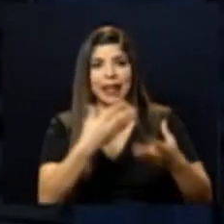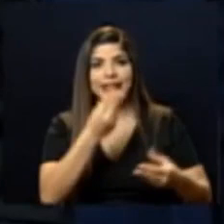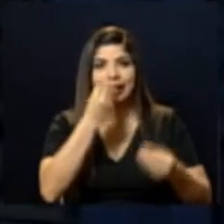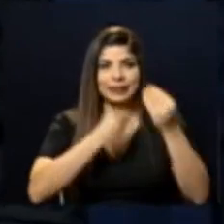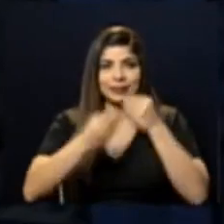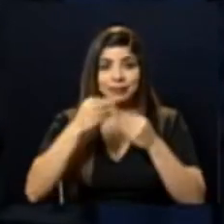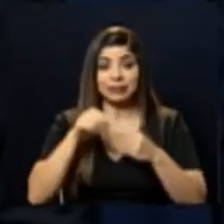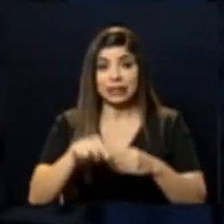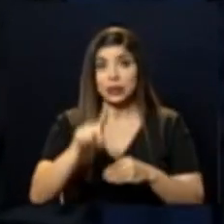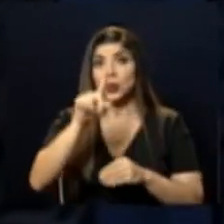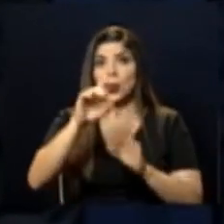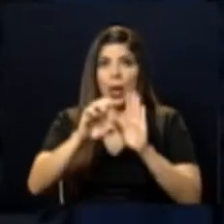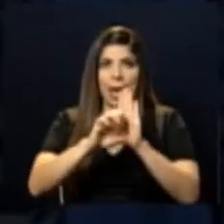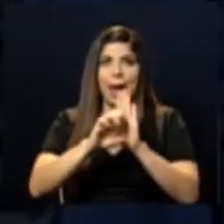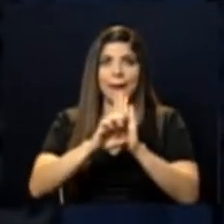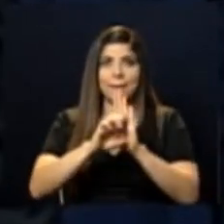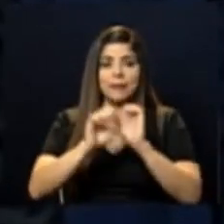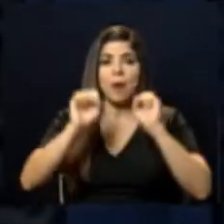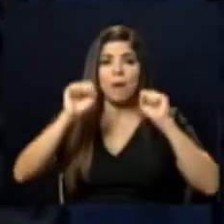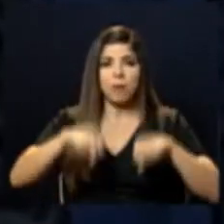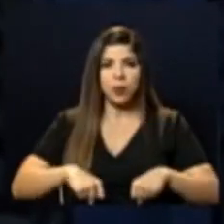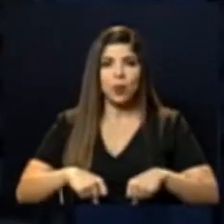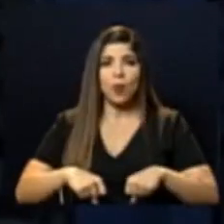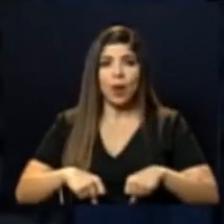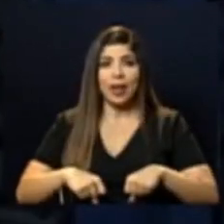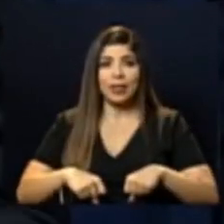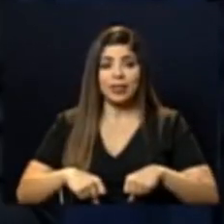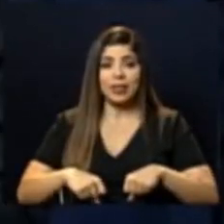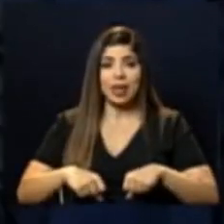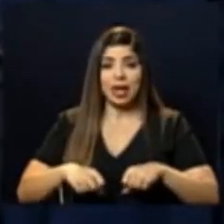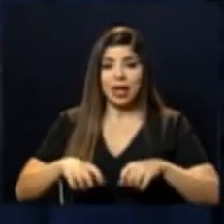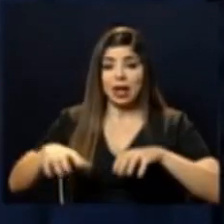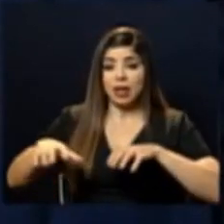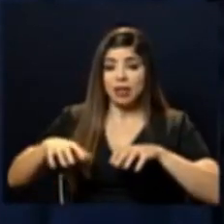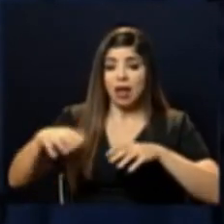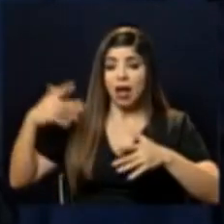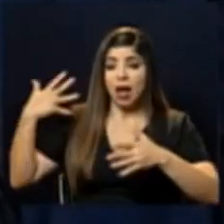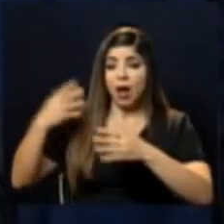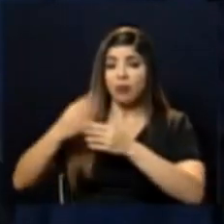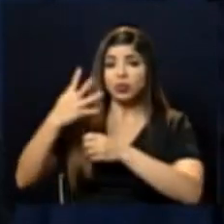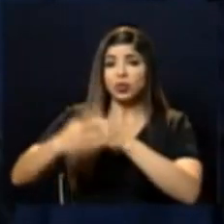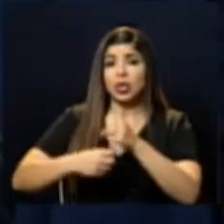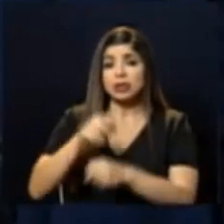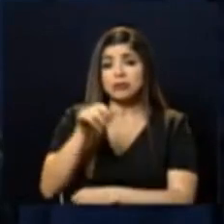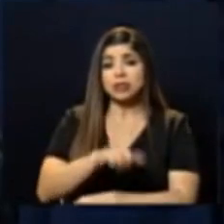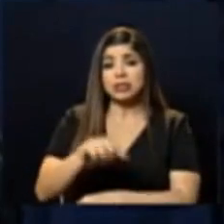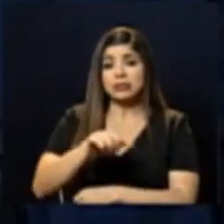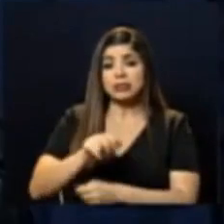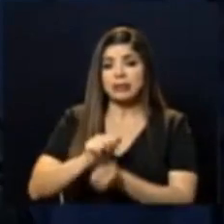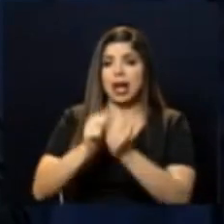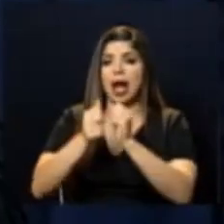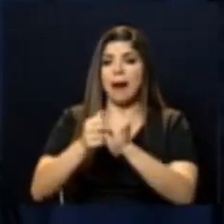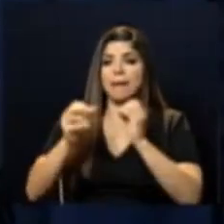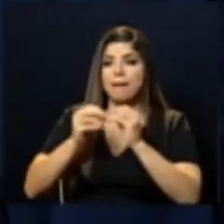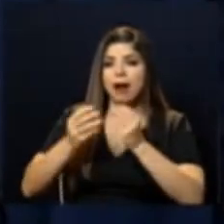Esto es ejemplo de que se puede pasar de dinámicas de antagonismo hacia la